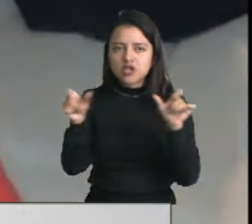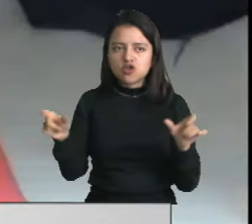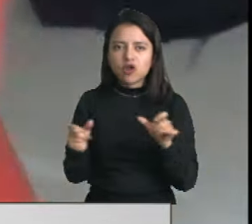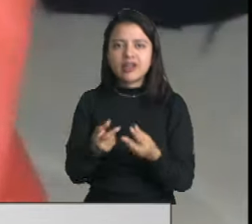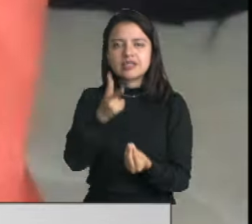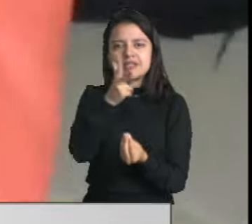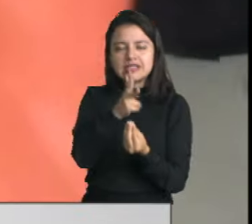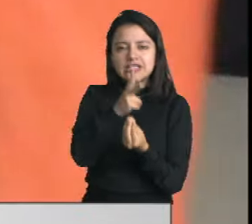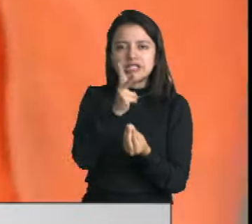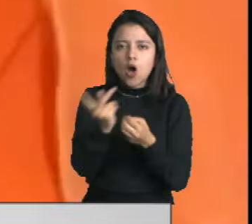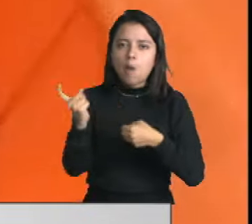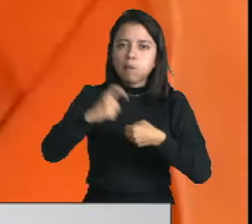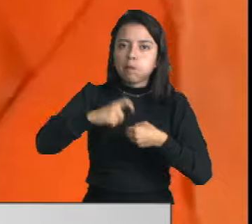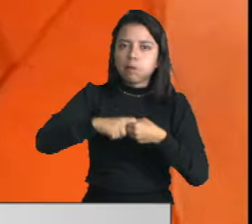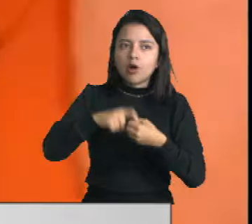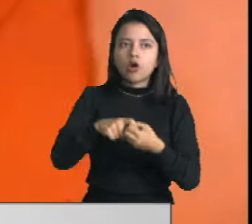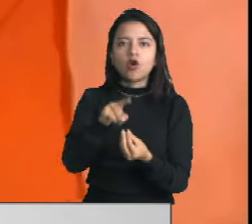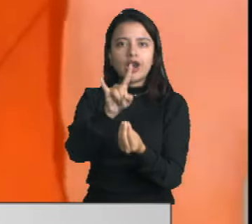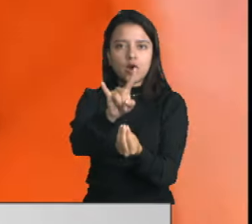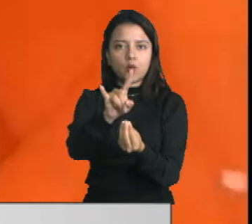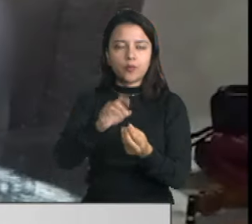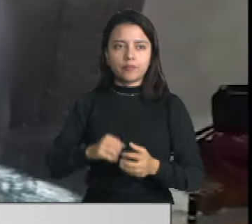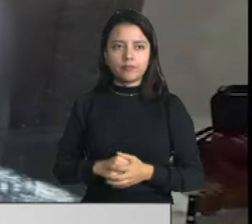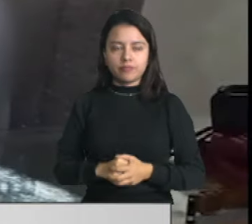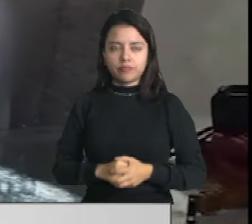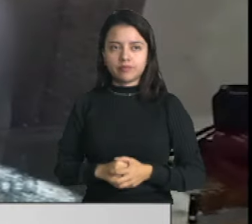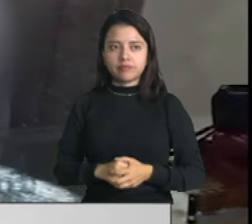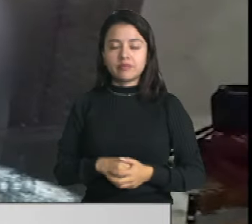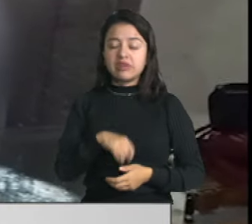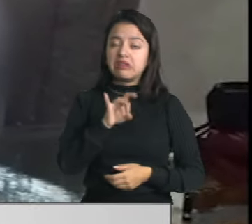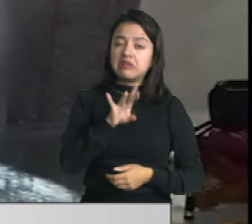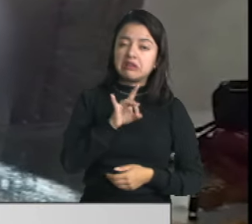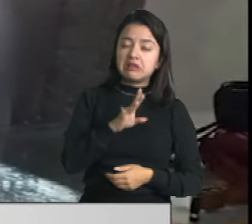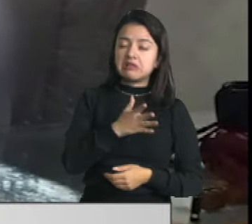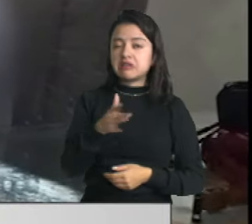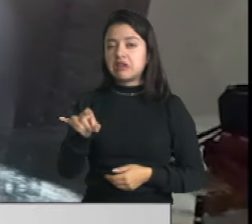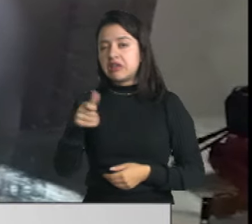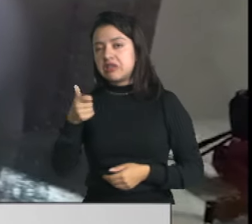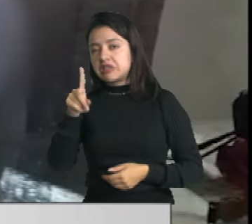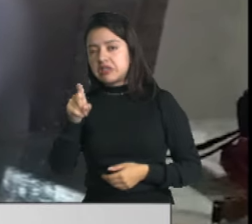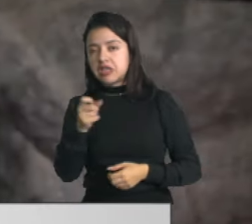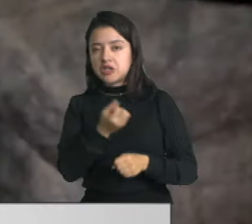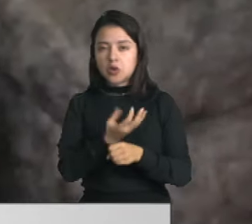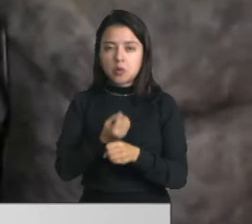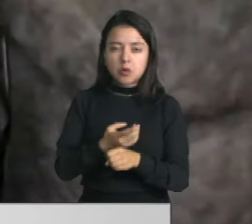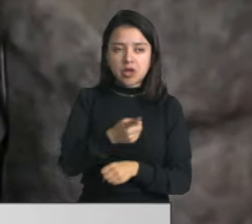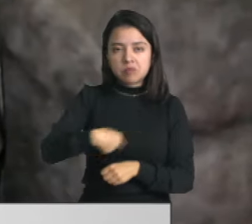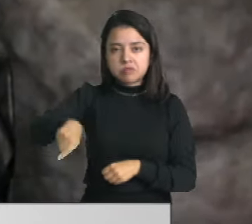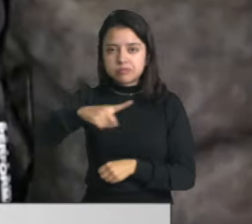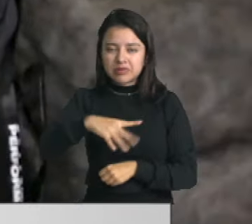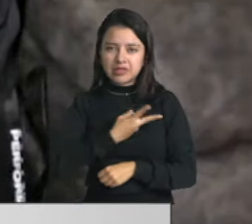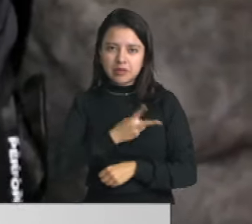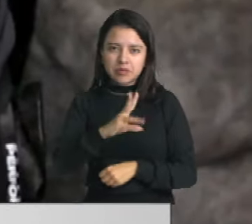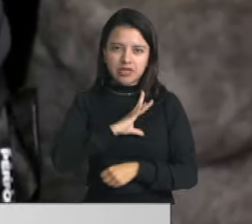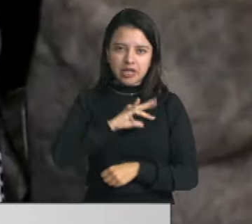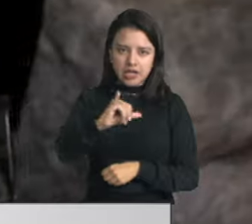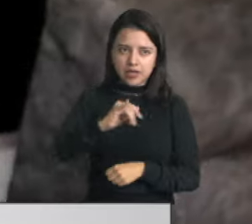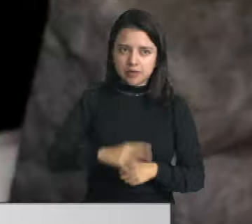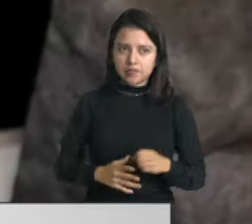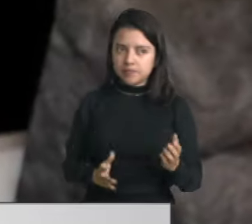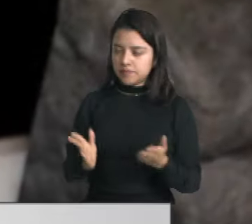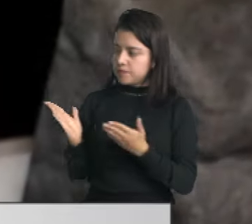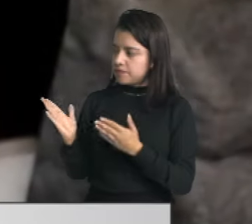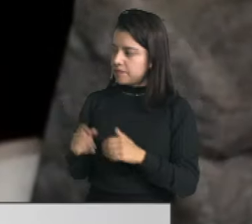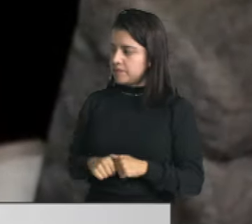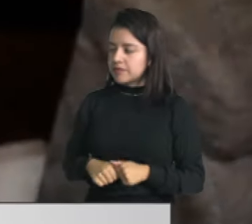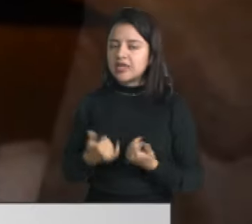de estupefacientes en las comunas 13, 15 y 16 de la capital vallecaucana. En el operativo, las autoridades capturaron